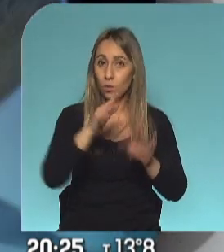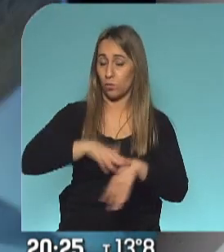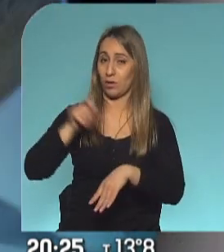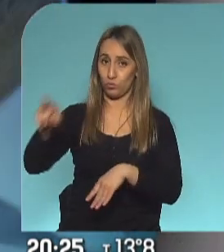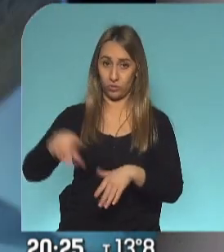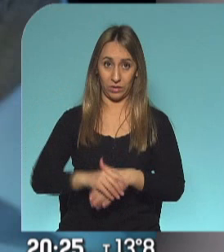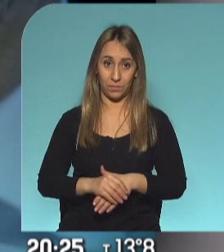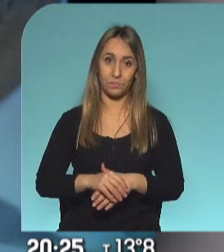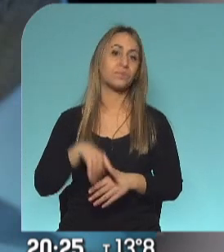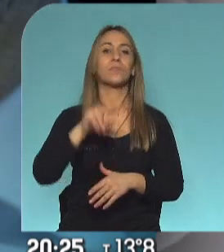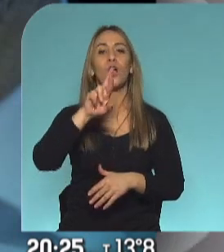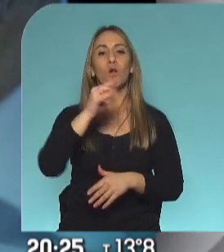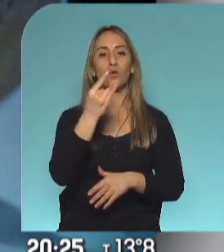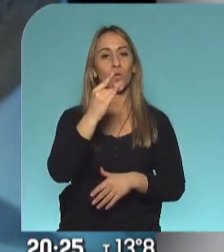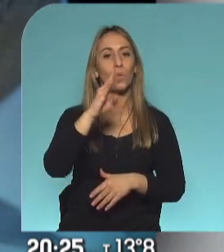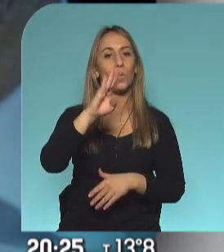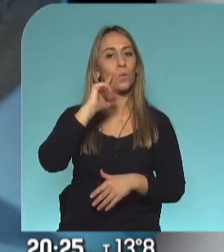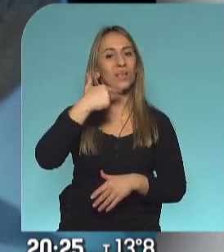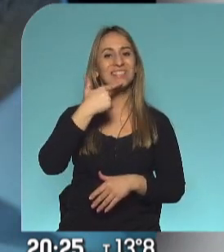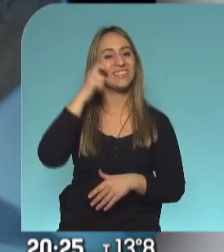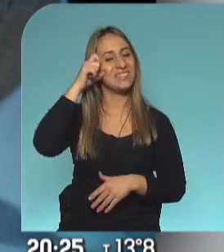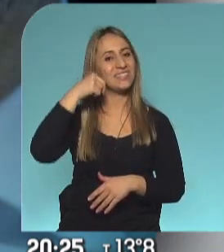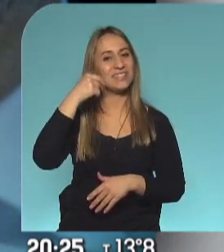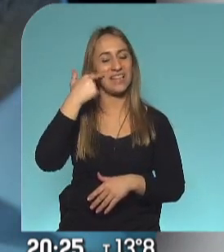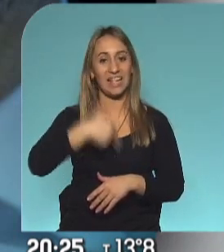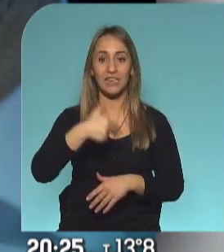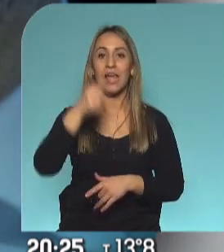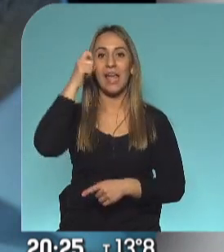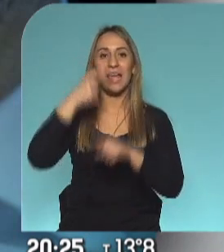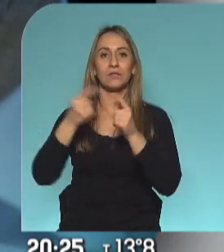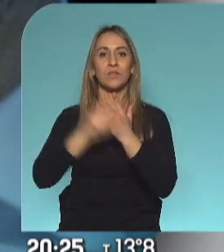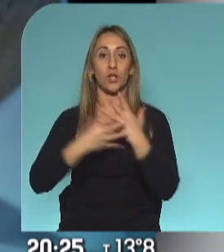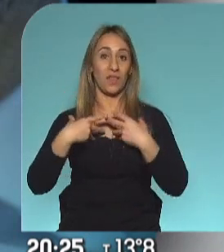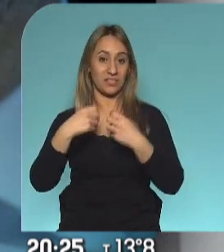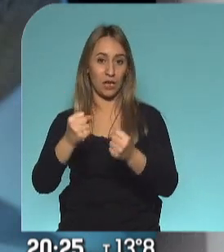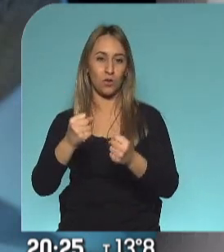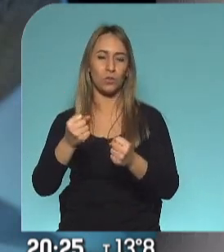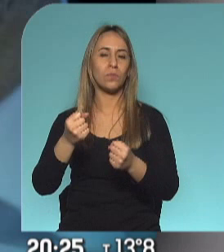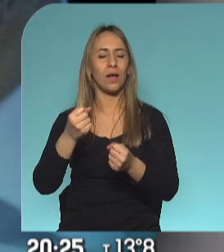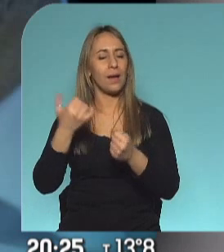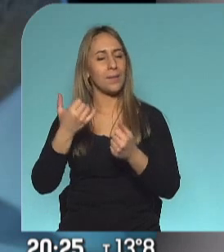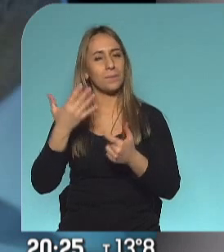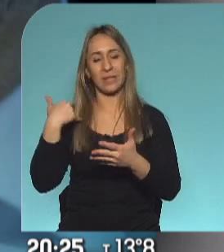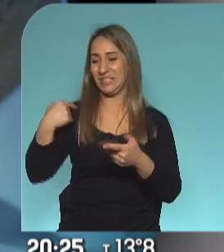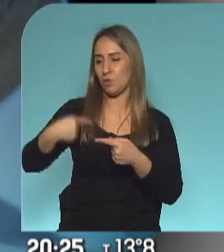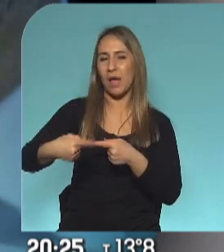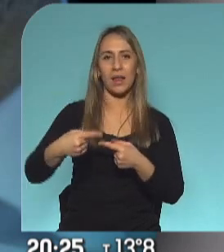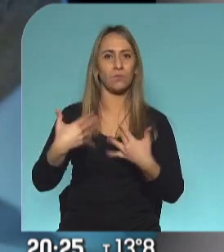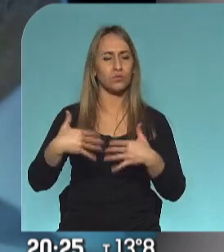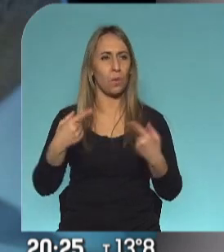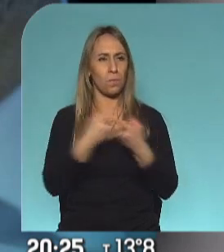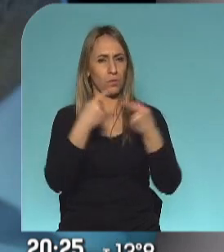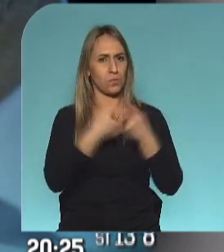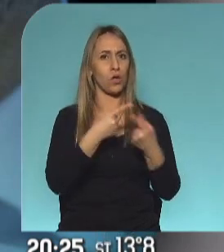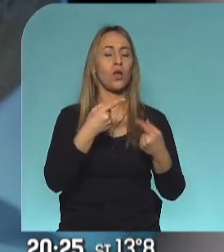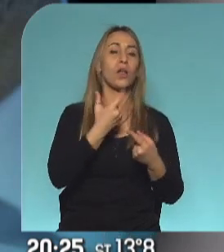Dijo Adolfo Rubinstein, el ex ministro de Salud, que estuvo en varias discusiones en la última semana con Ginés González